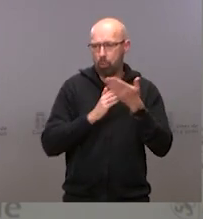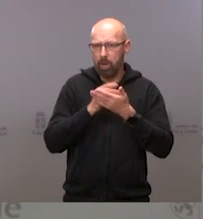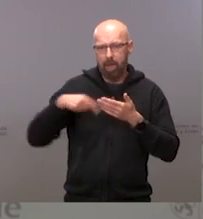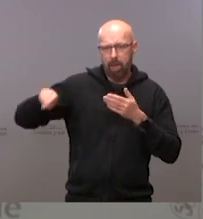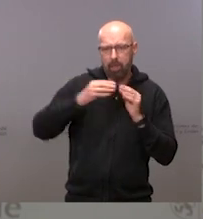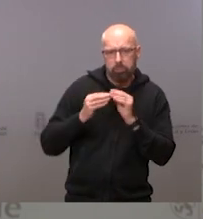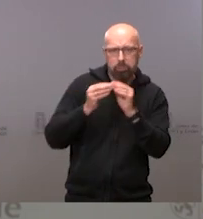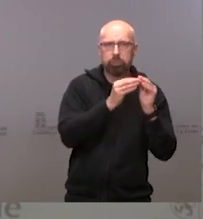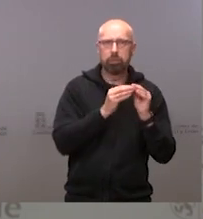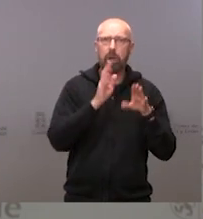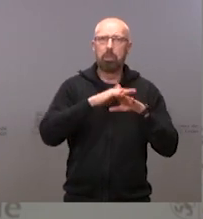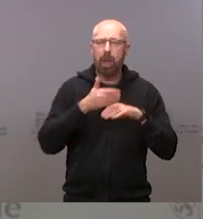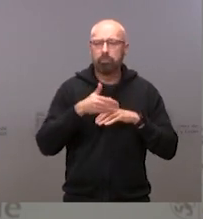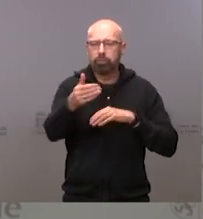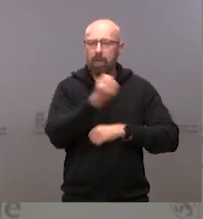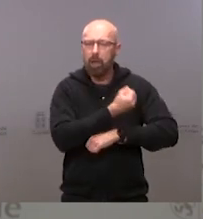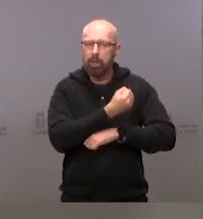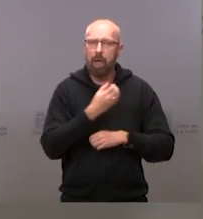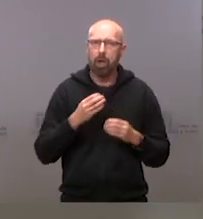afrontar la navidad